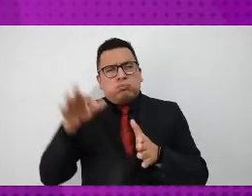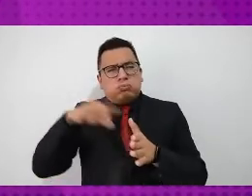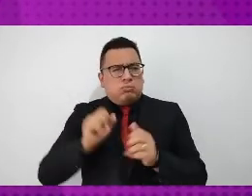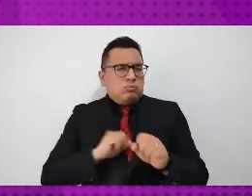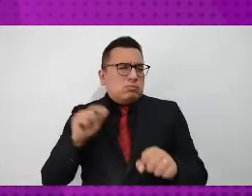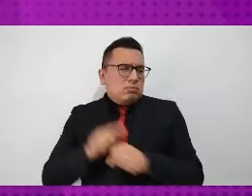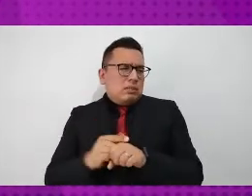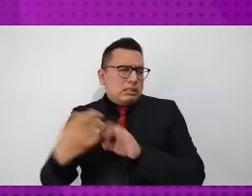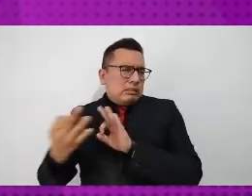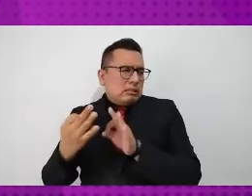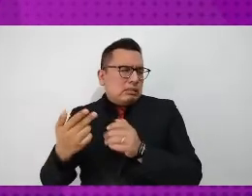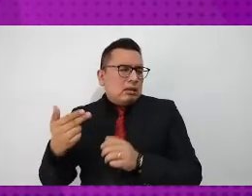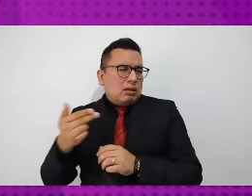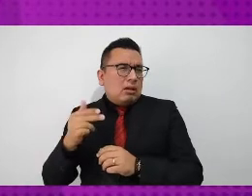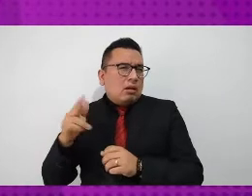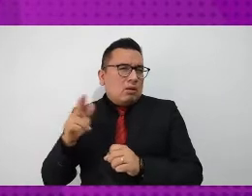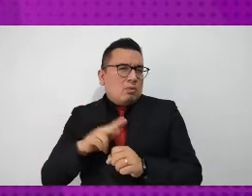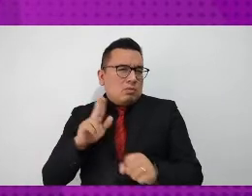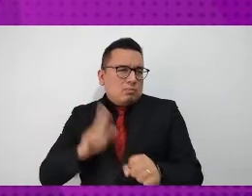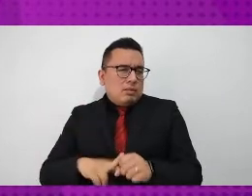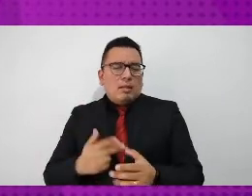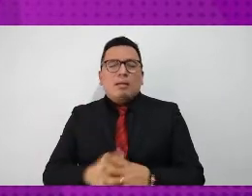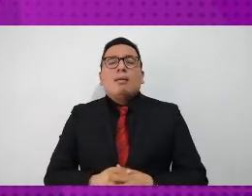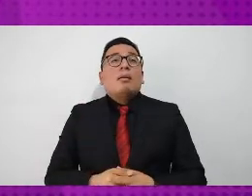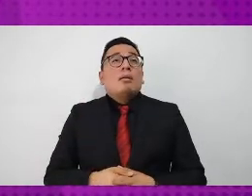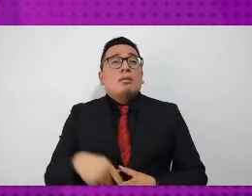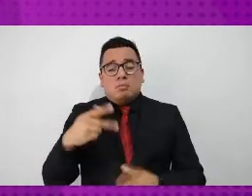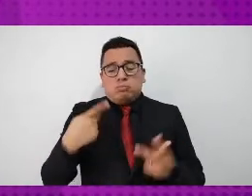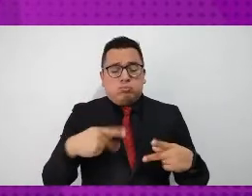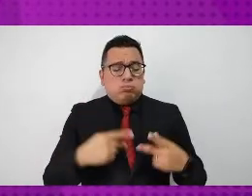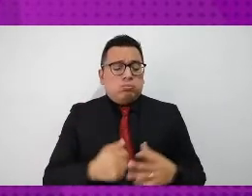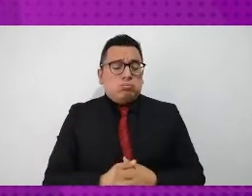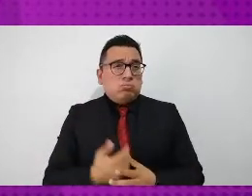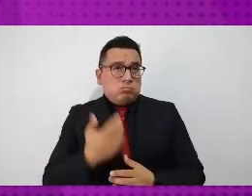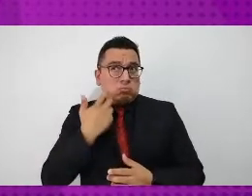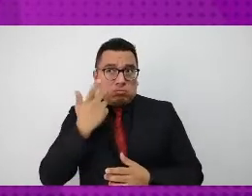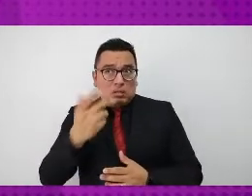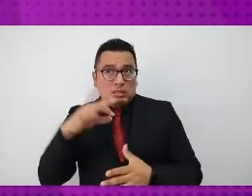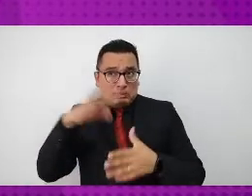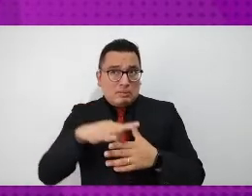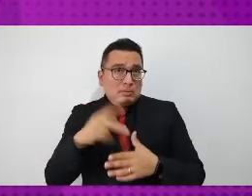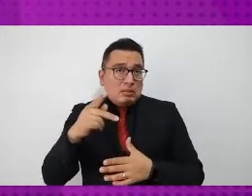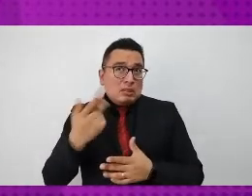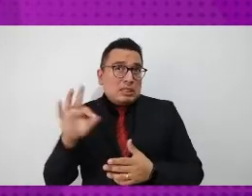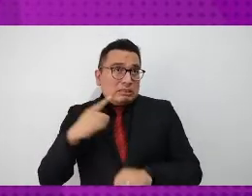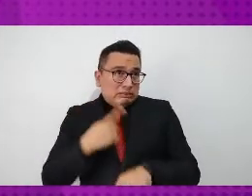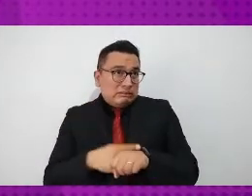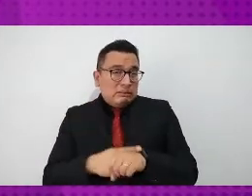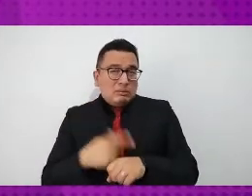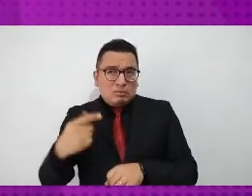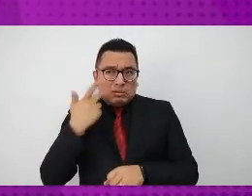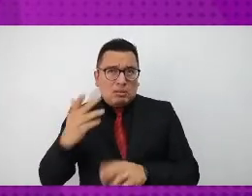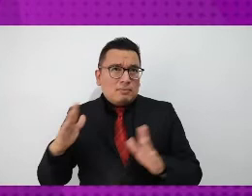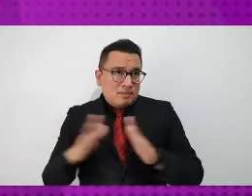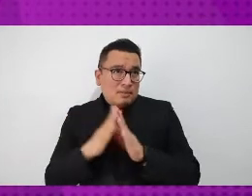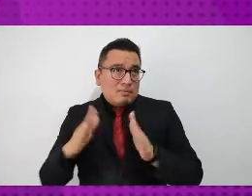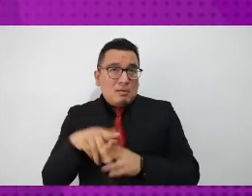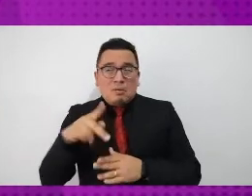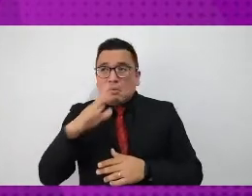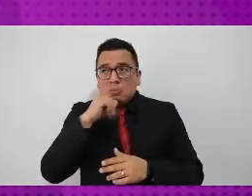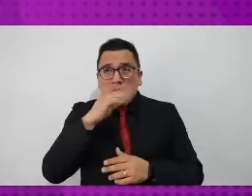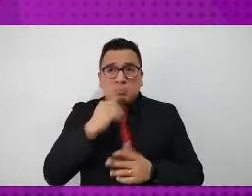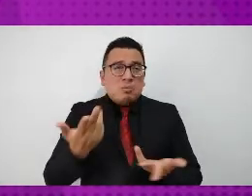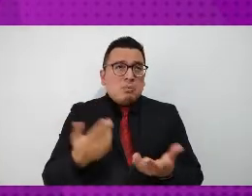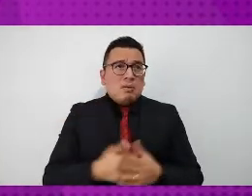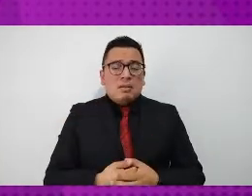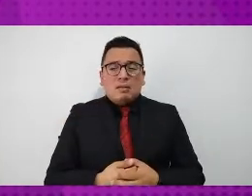situación era hay personas que querían votar que estaban en una condición de salud delicada pero querían participar y no podían